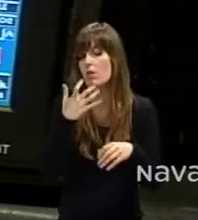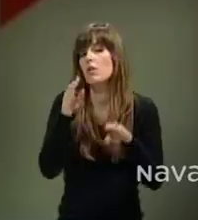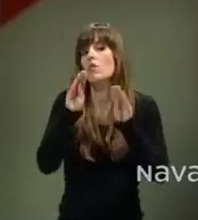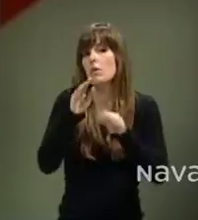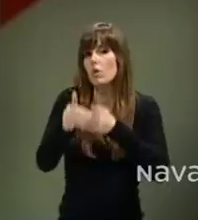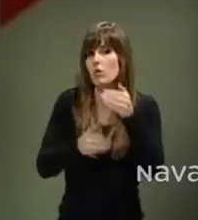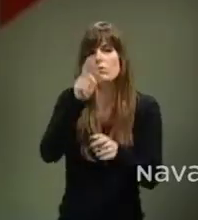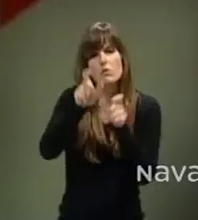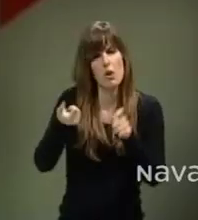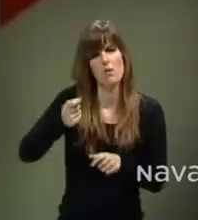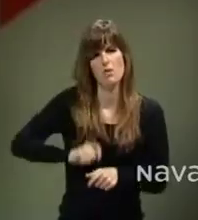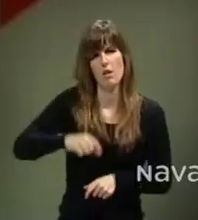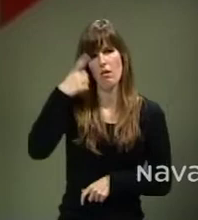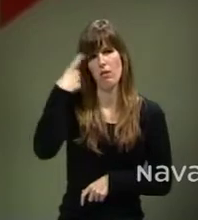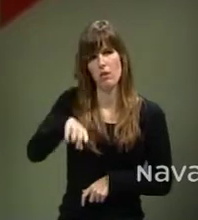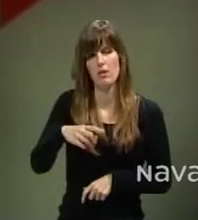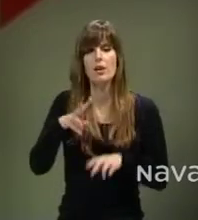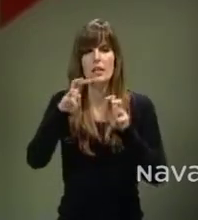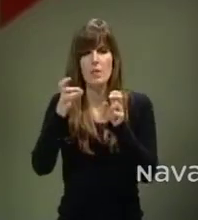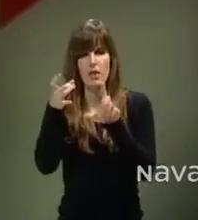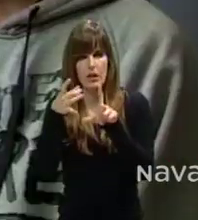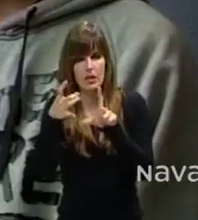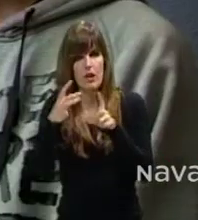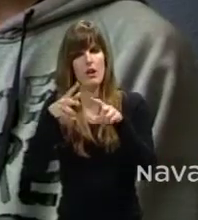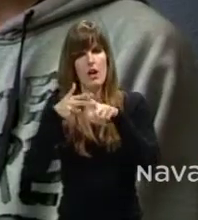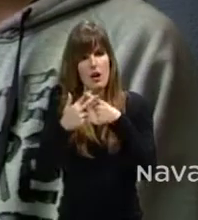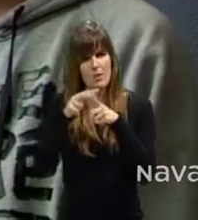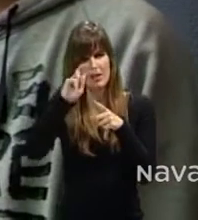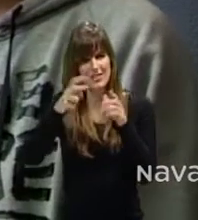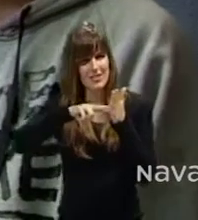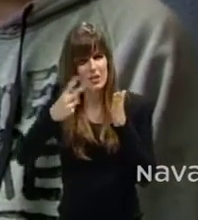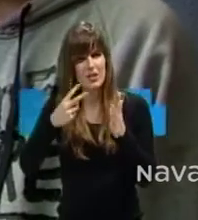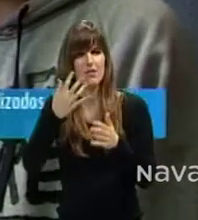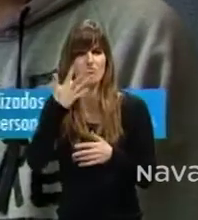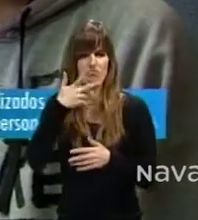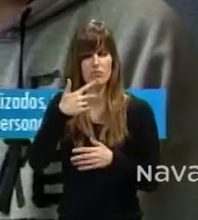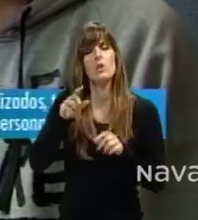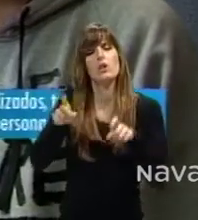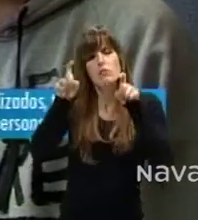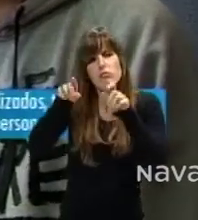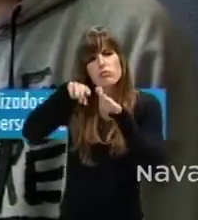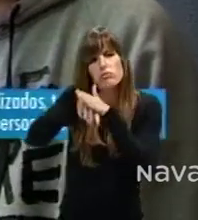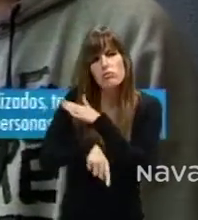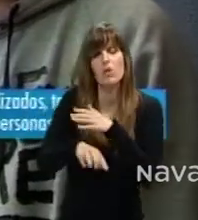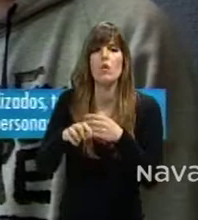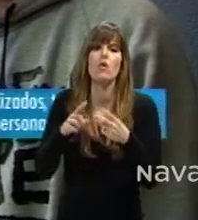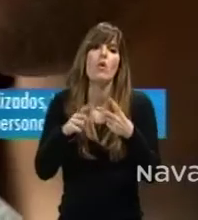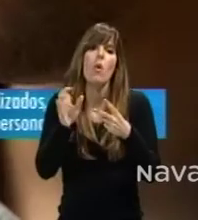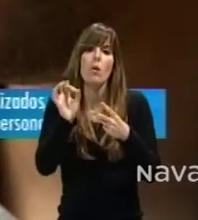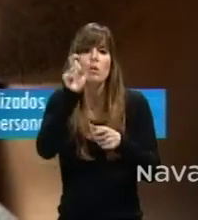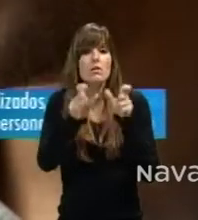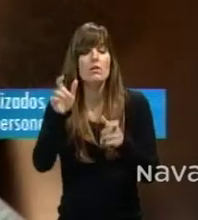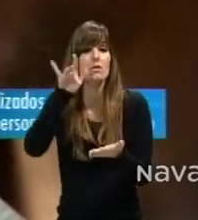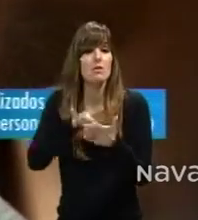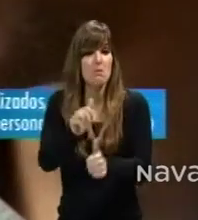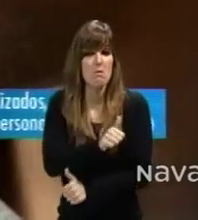las capacidades de conocimiento de herramientas digitales o tecnológicas para los profesionales del sector o bien también para aquellas personas que se encuentran en